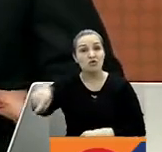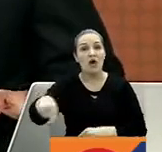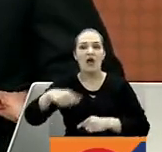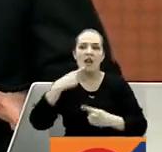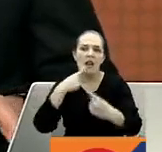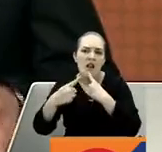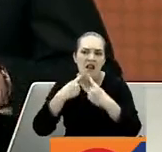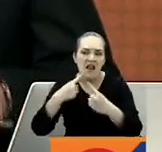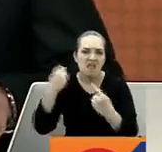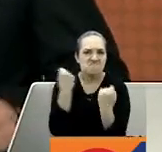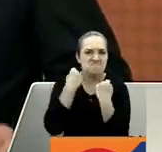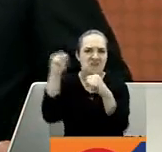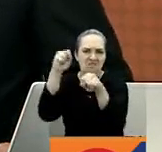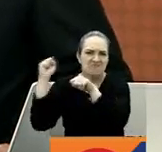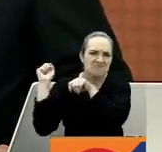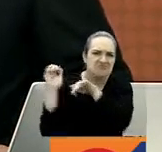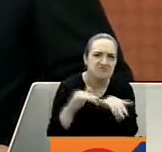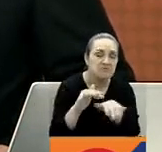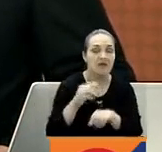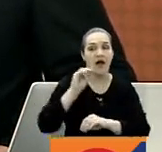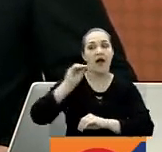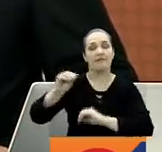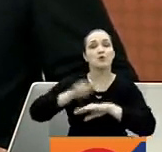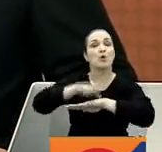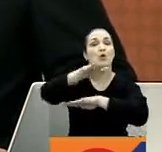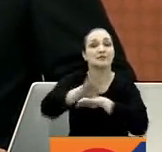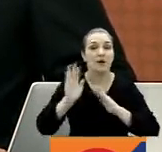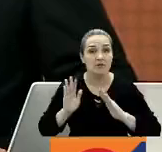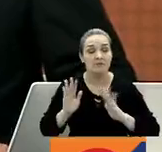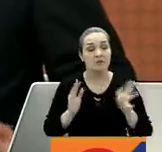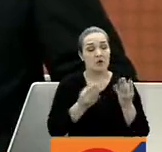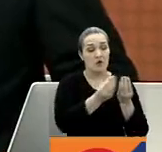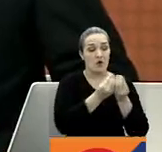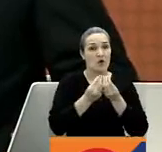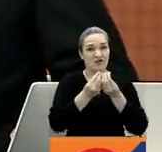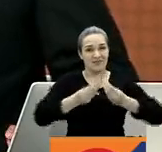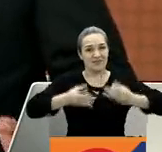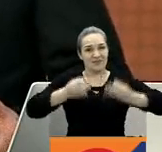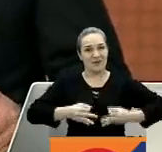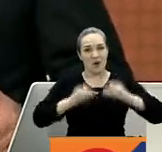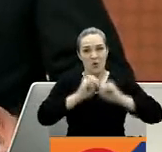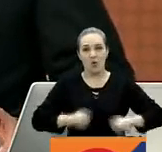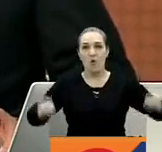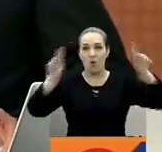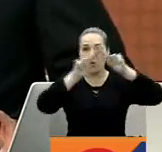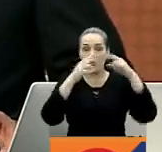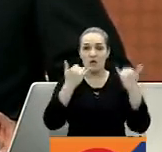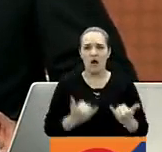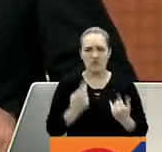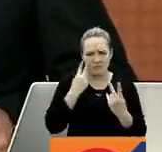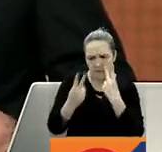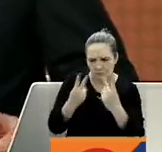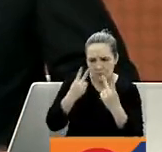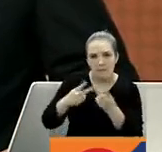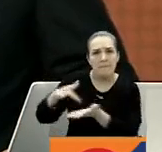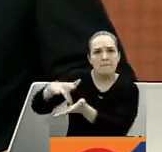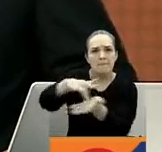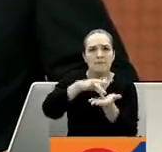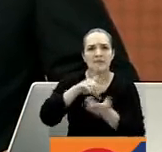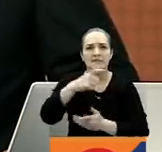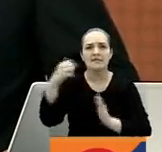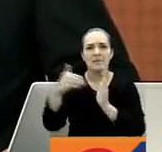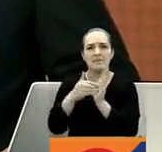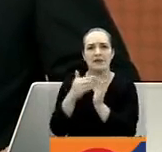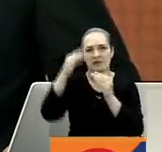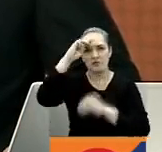y del diálogo mientras tanto el consejo de seguridad de naciones unidas debate sobre la presencia más de 100.000 soldados rusos en la frontera con